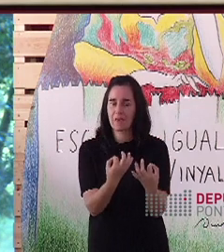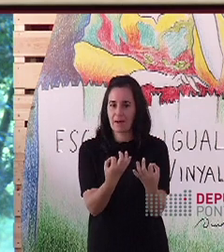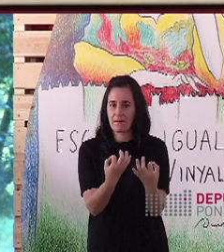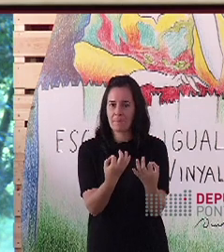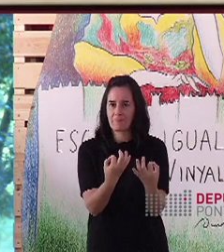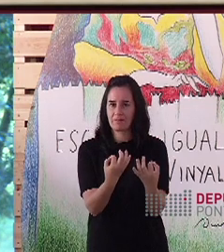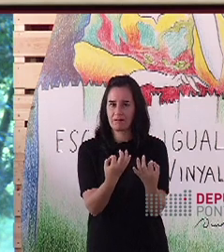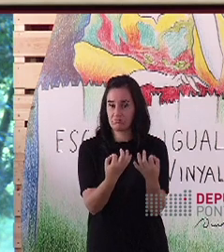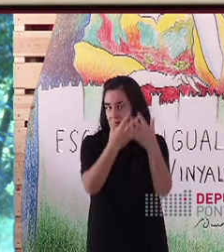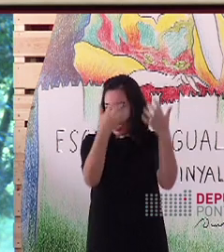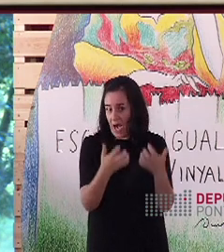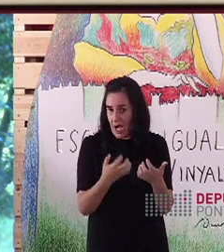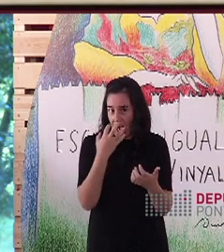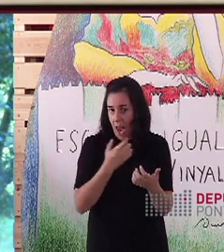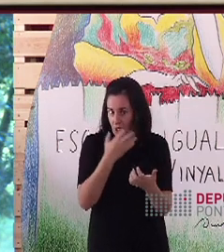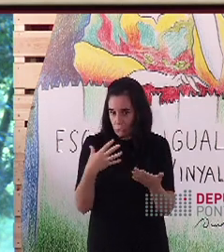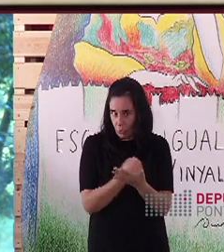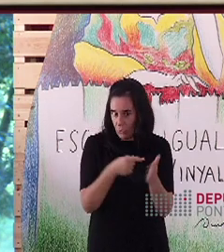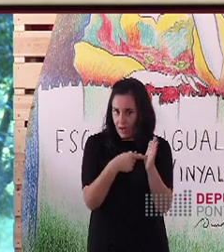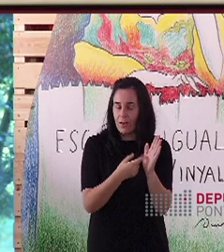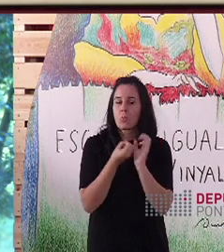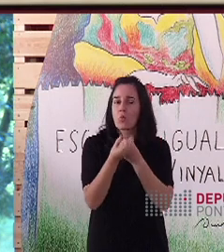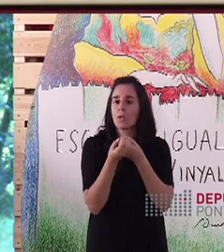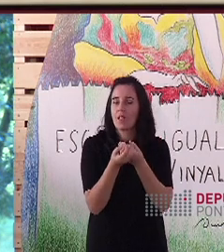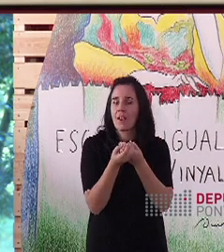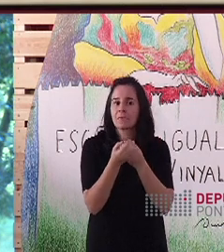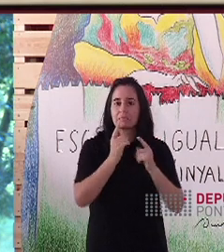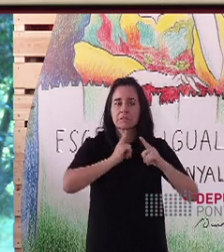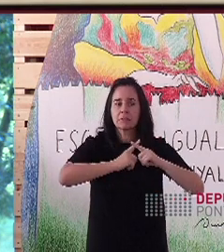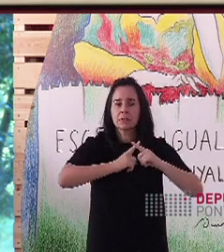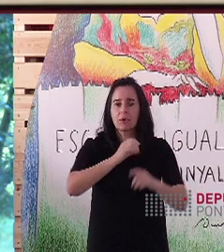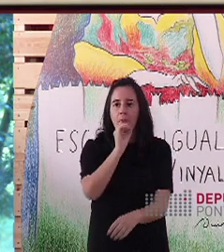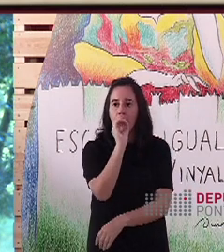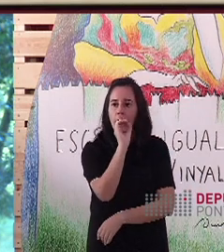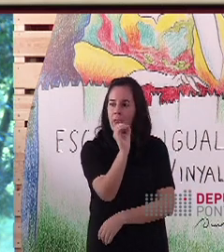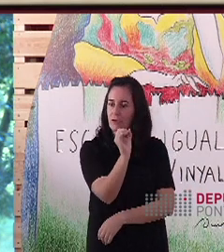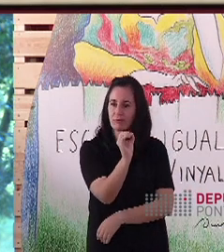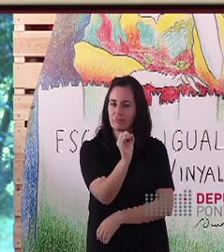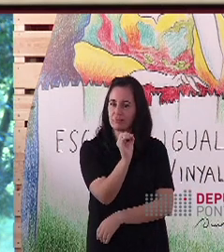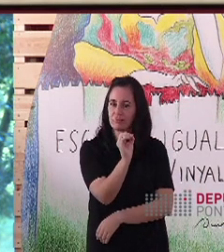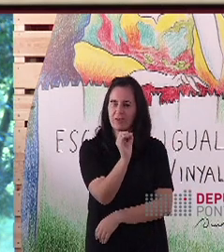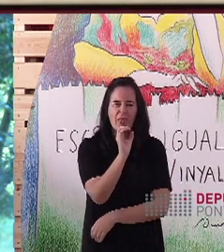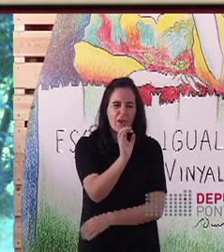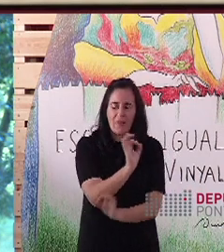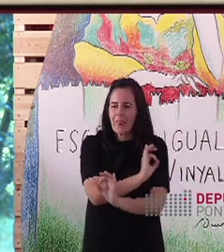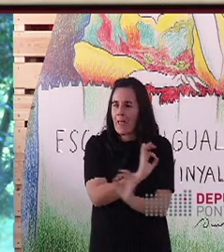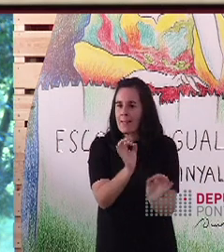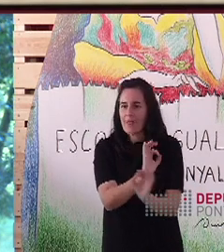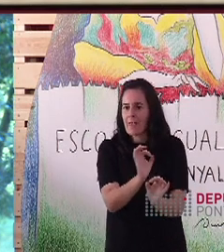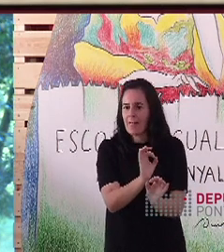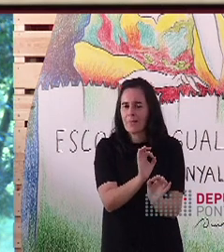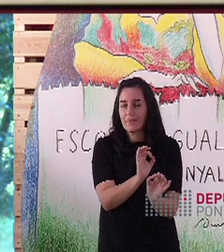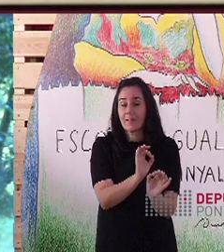en todo el relato no hay sexualidad, nada, nada. En los últimos